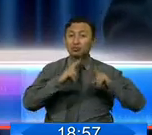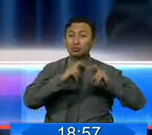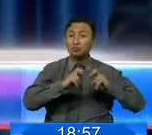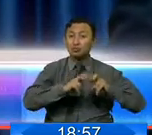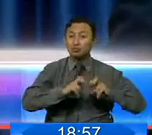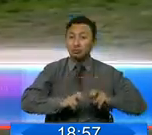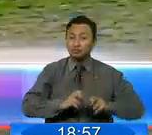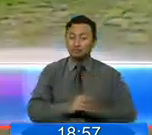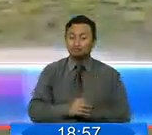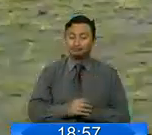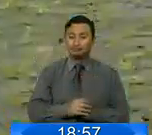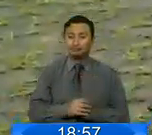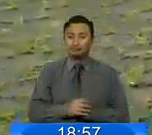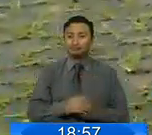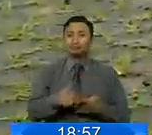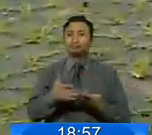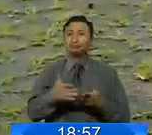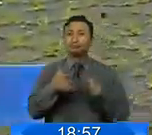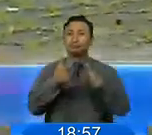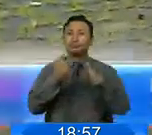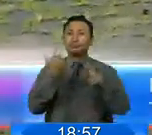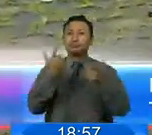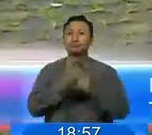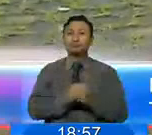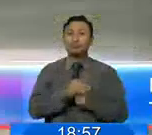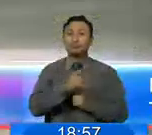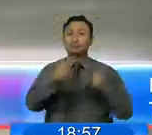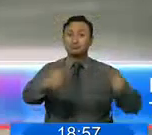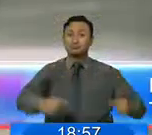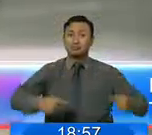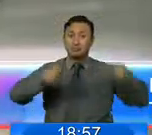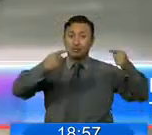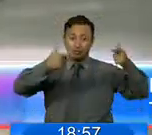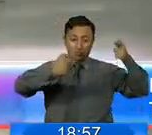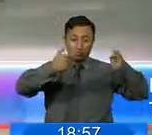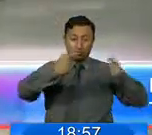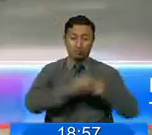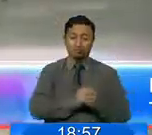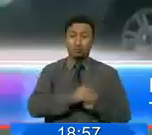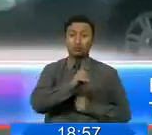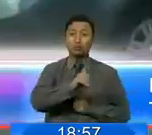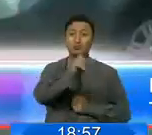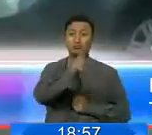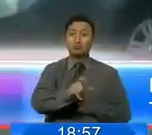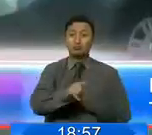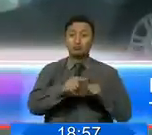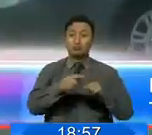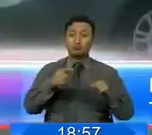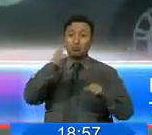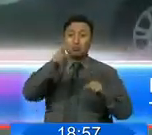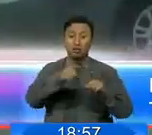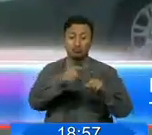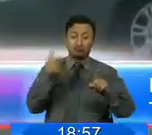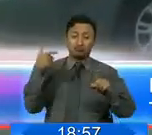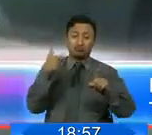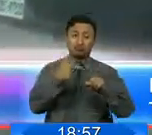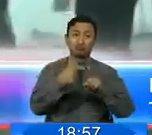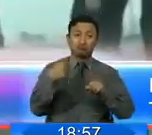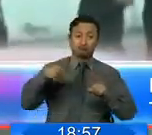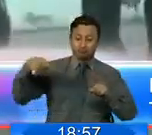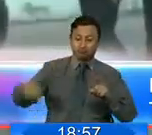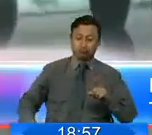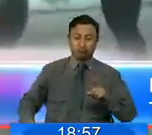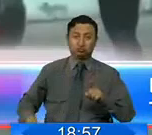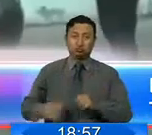judicial. Que los disparos estaban direccionados a los neumáticos. En la fuga, uno de los proyectiles impactó al fallecido en la parte del muslo, pero